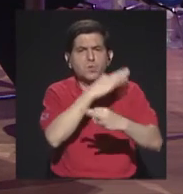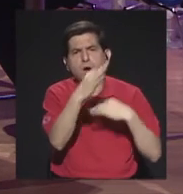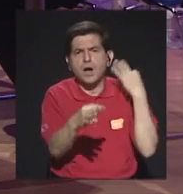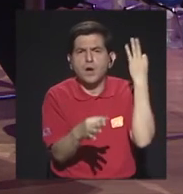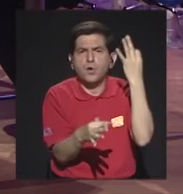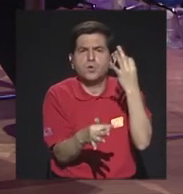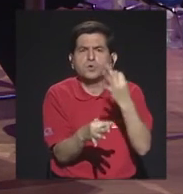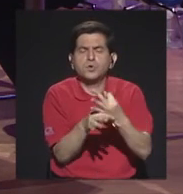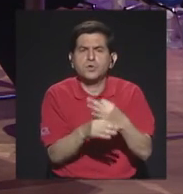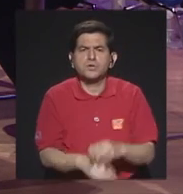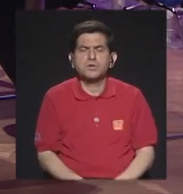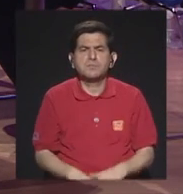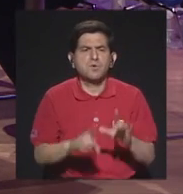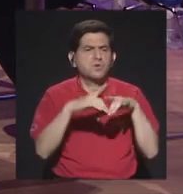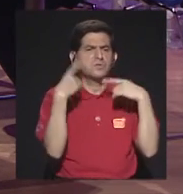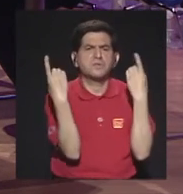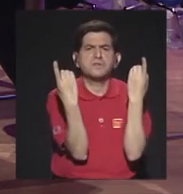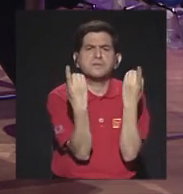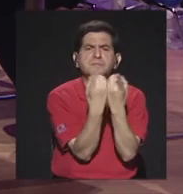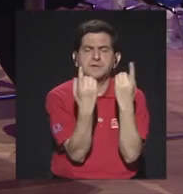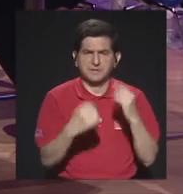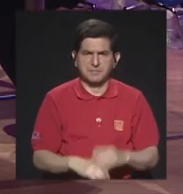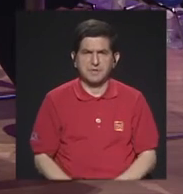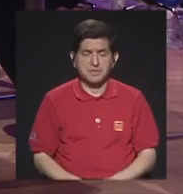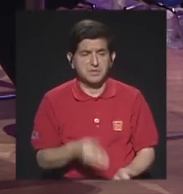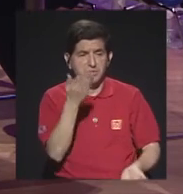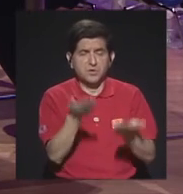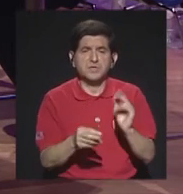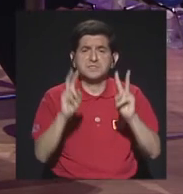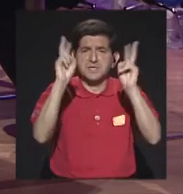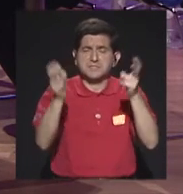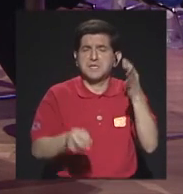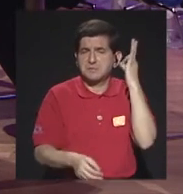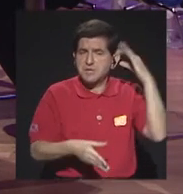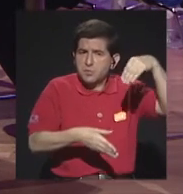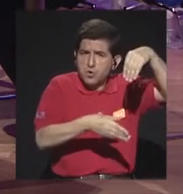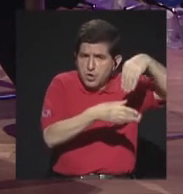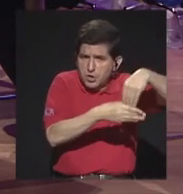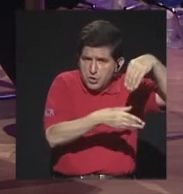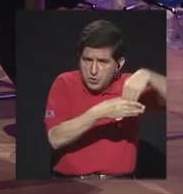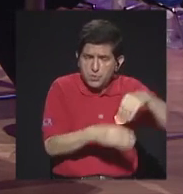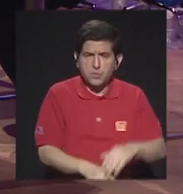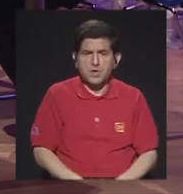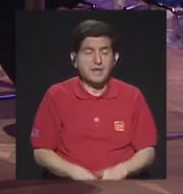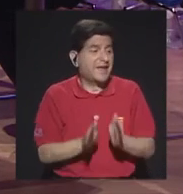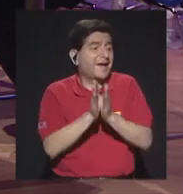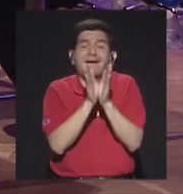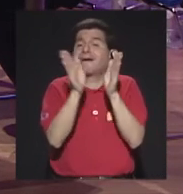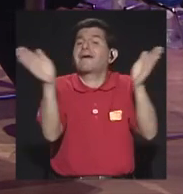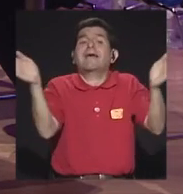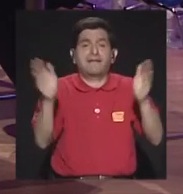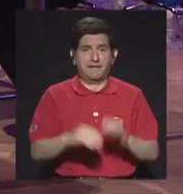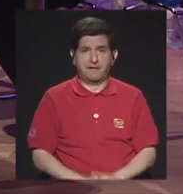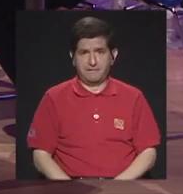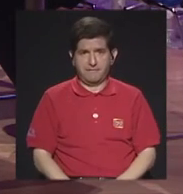de departamentos inclusive, donde incluyen los temas de mujer generalizados